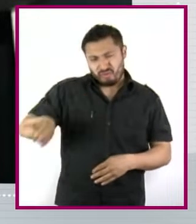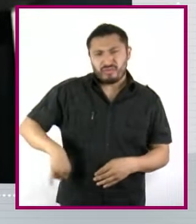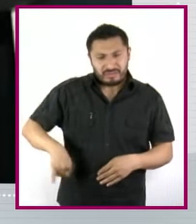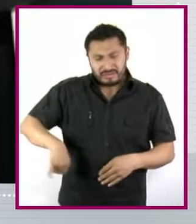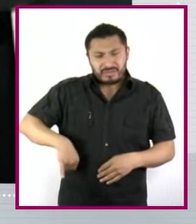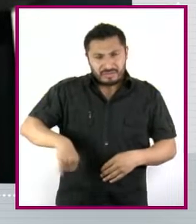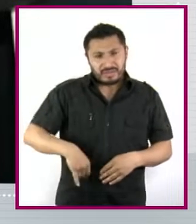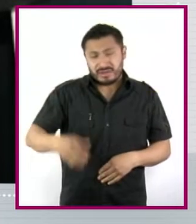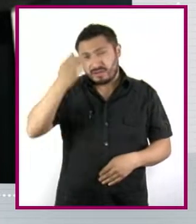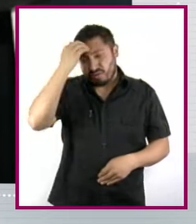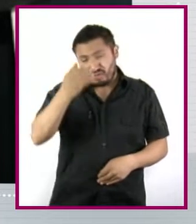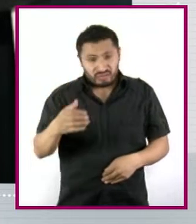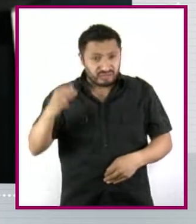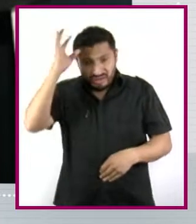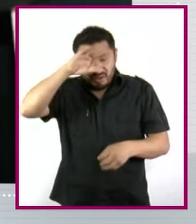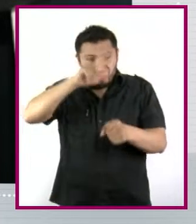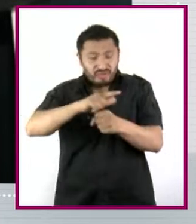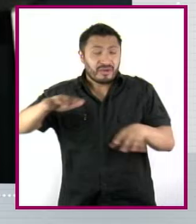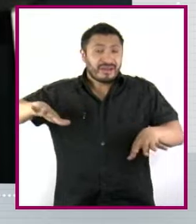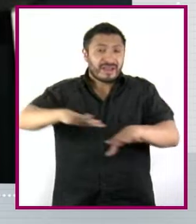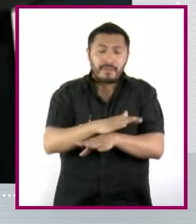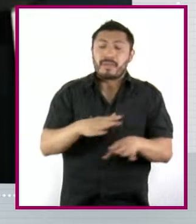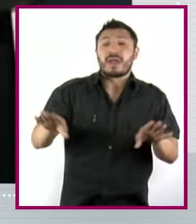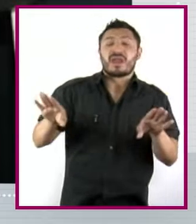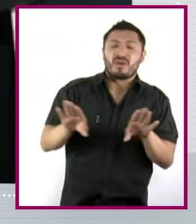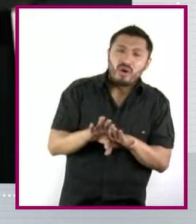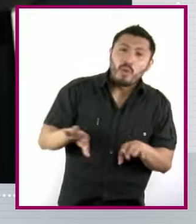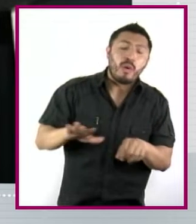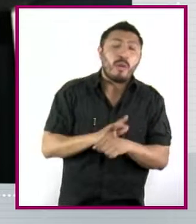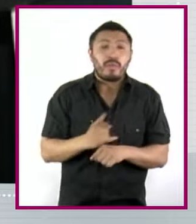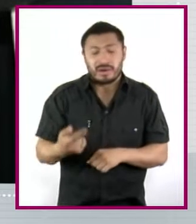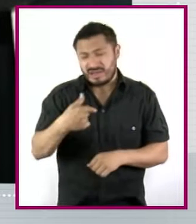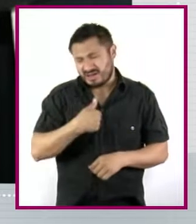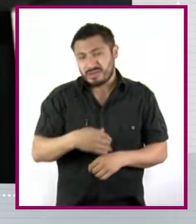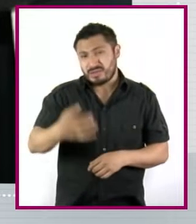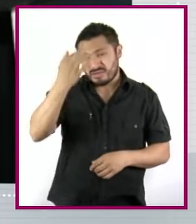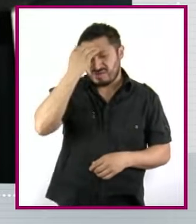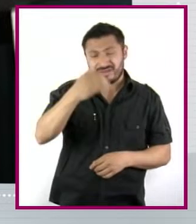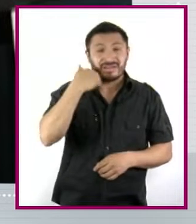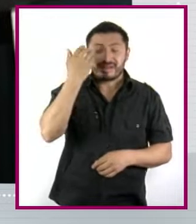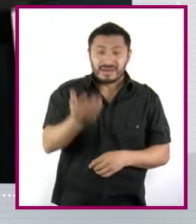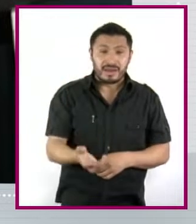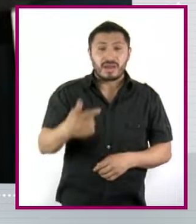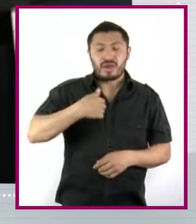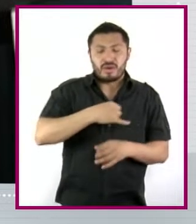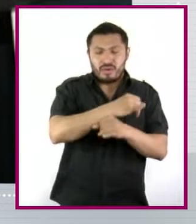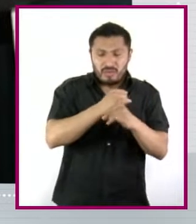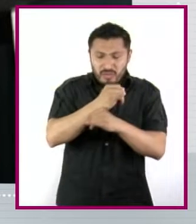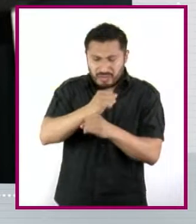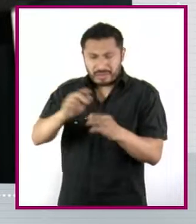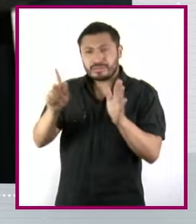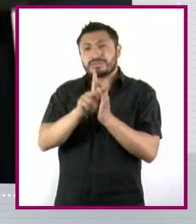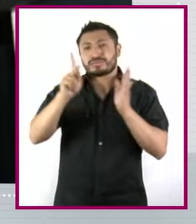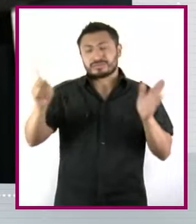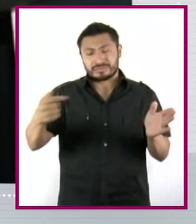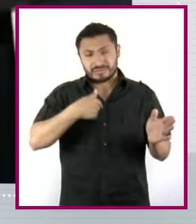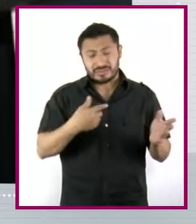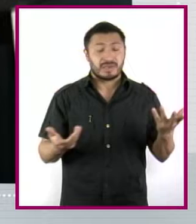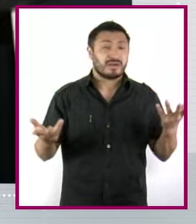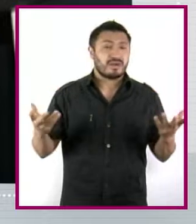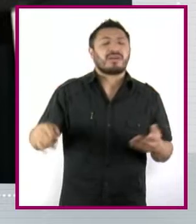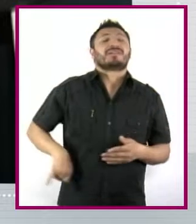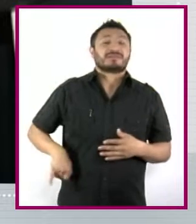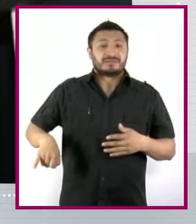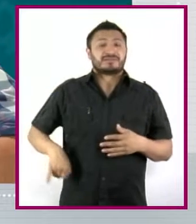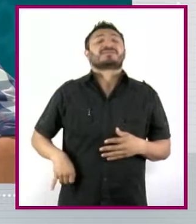los cambios culturales generan en estas situaciones. Entonces, como periodista, como investigador, también me he